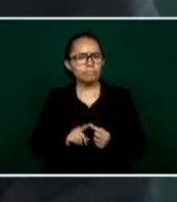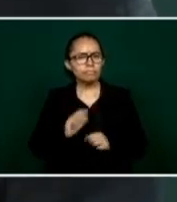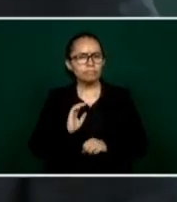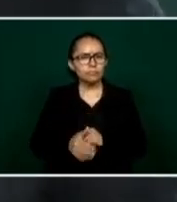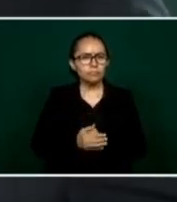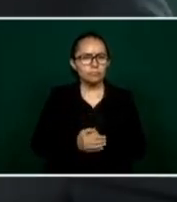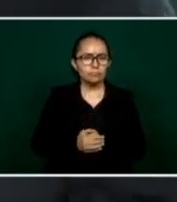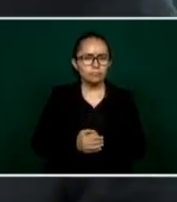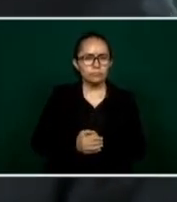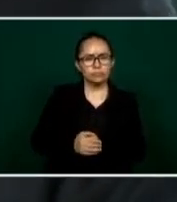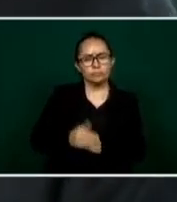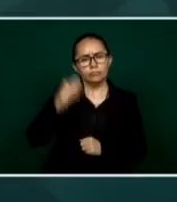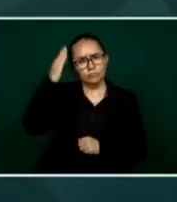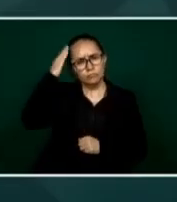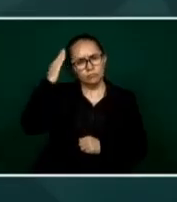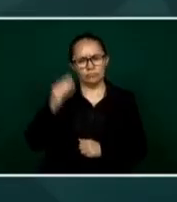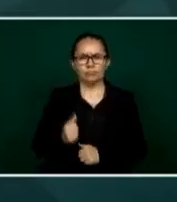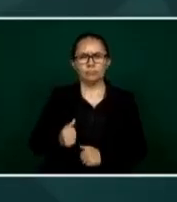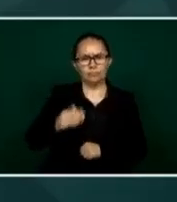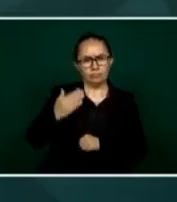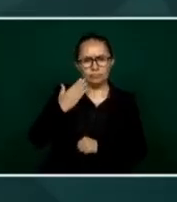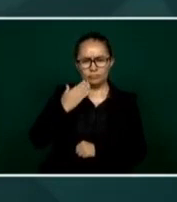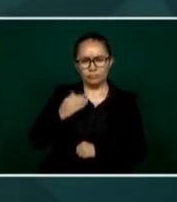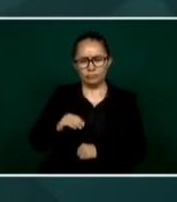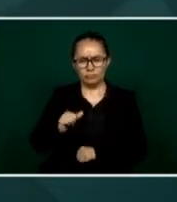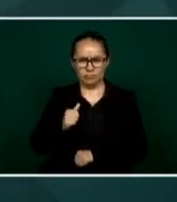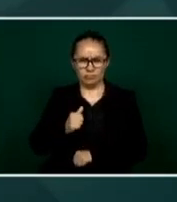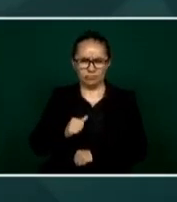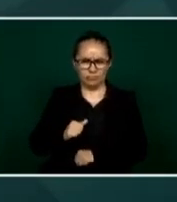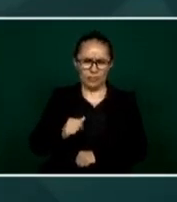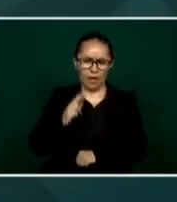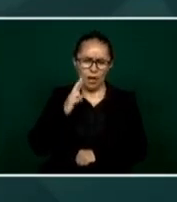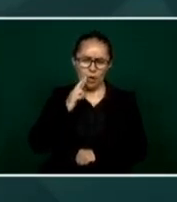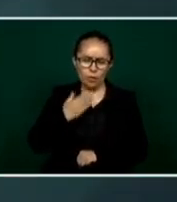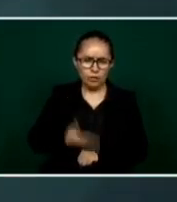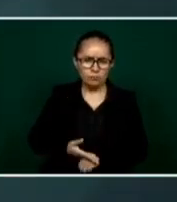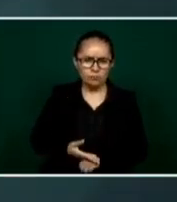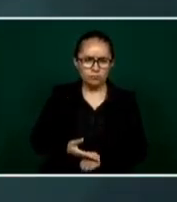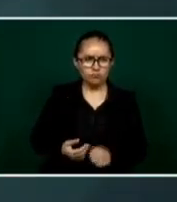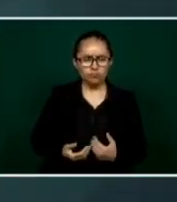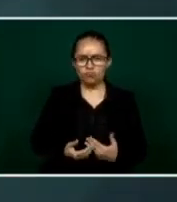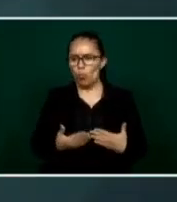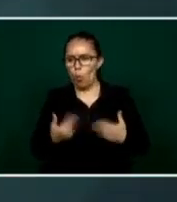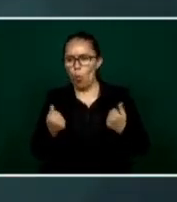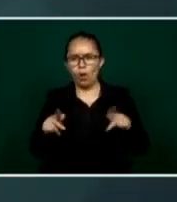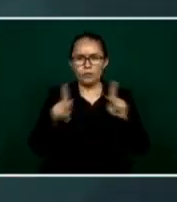no hay ninguna posibilidad de garantizar la paz,